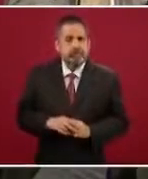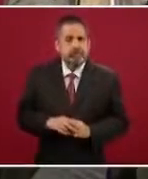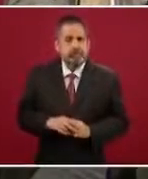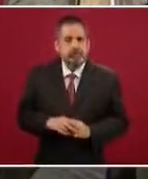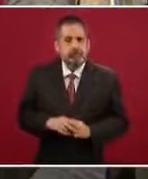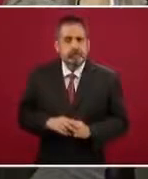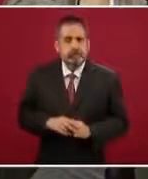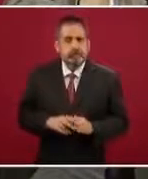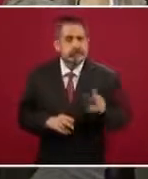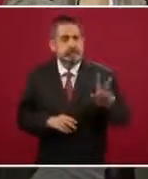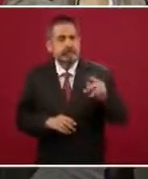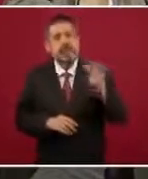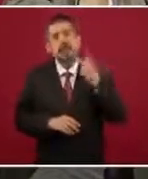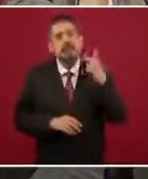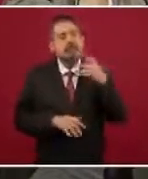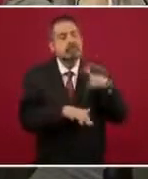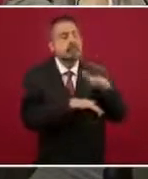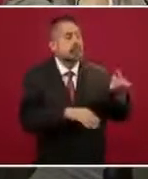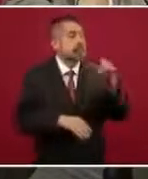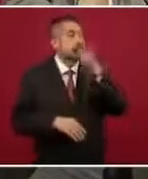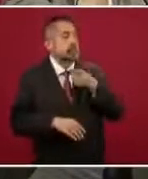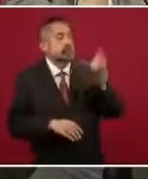un politiquero o un